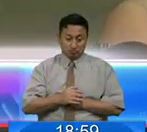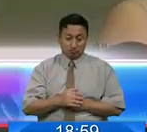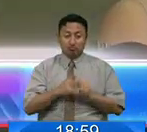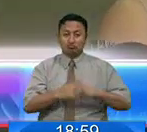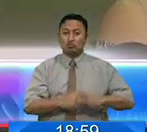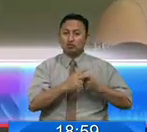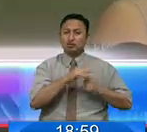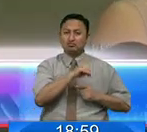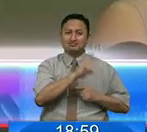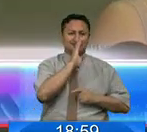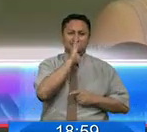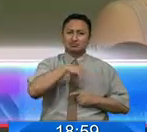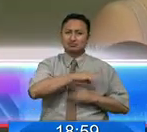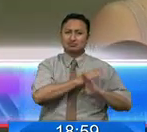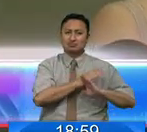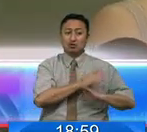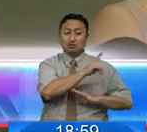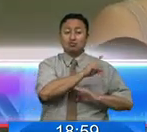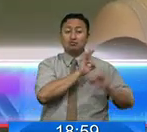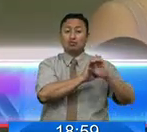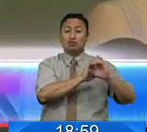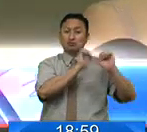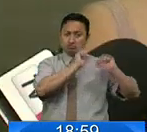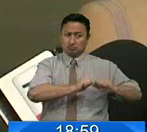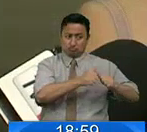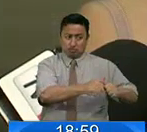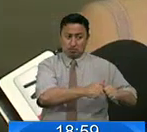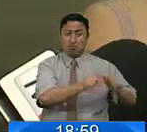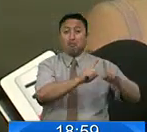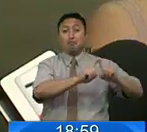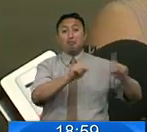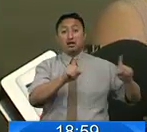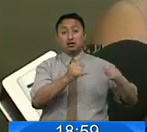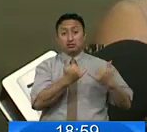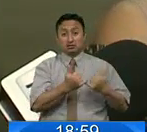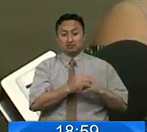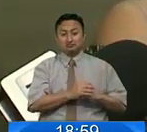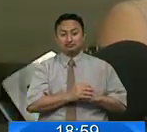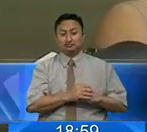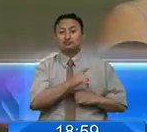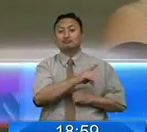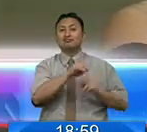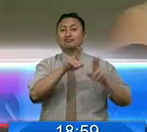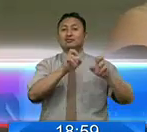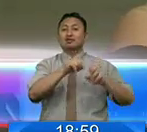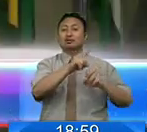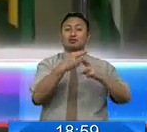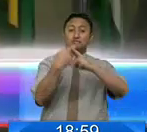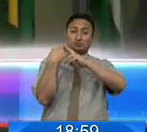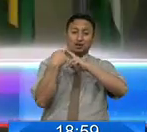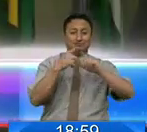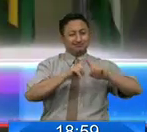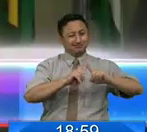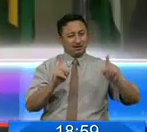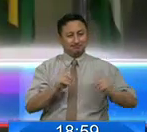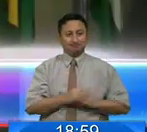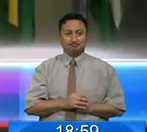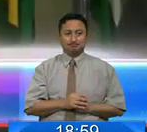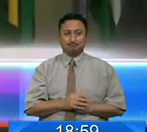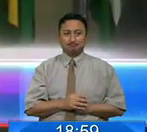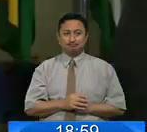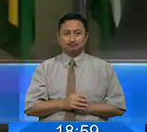inicio siempre defendimos la existencia del consejo pero si nos hemos pronunciado en relación a revisar sus atribuciones que si se quiere